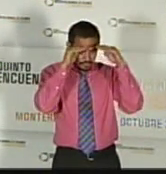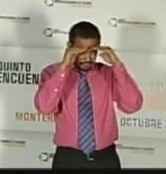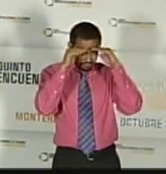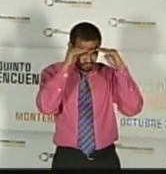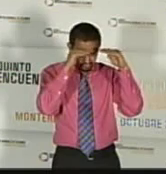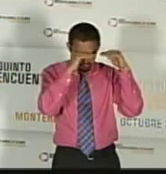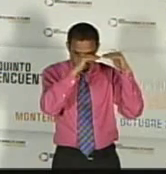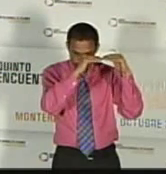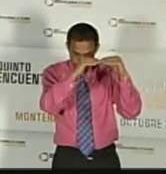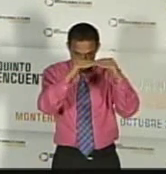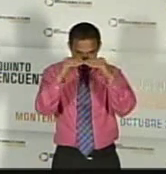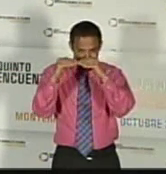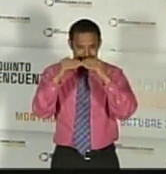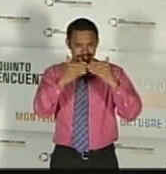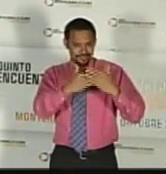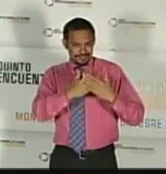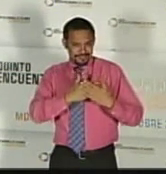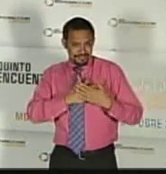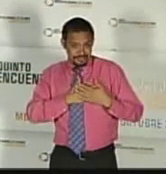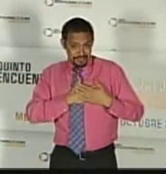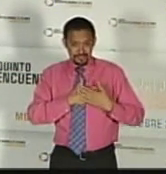se ve infundida de amor,